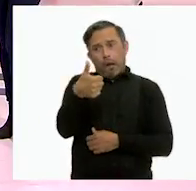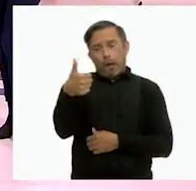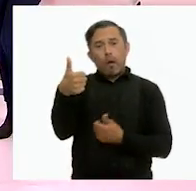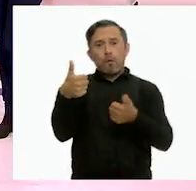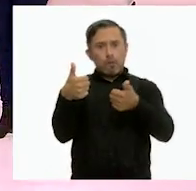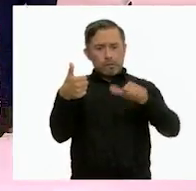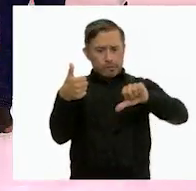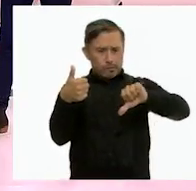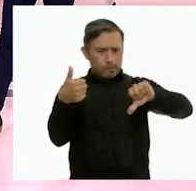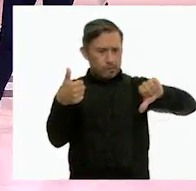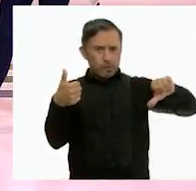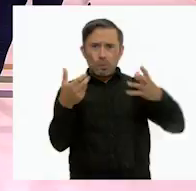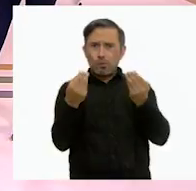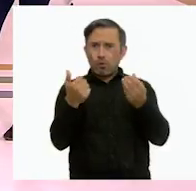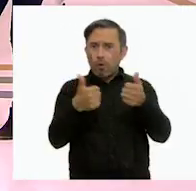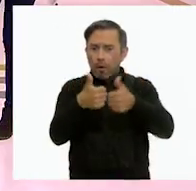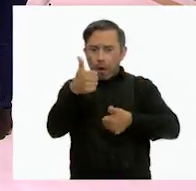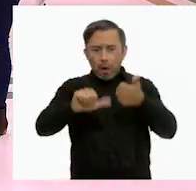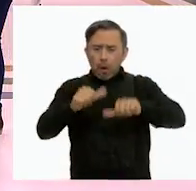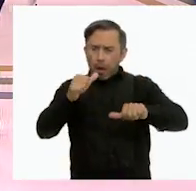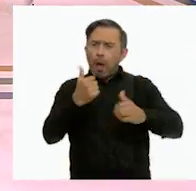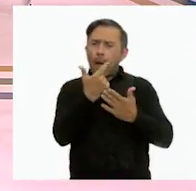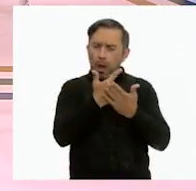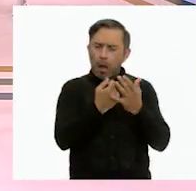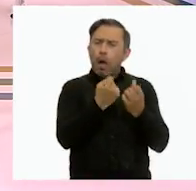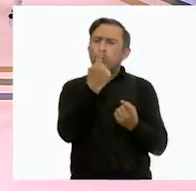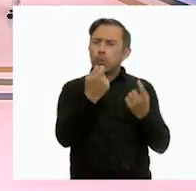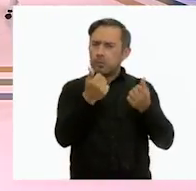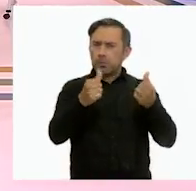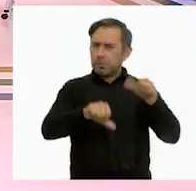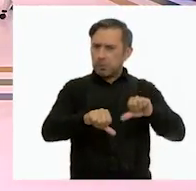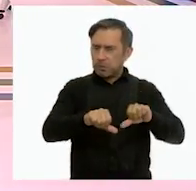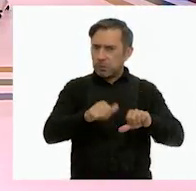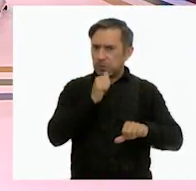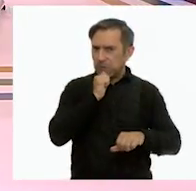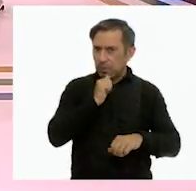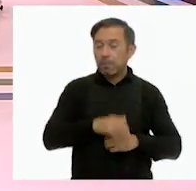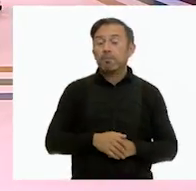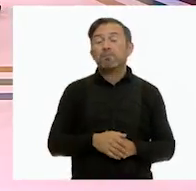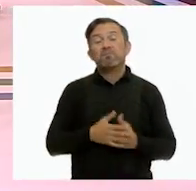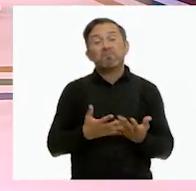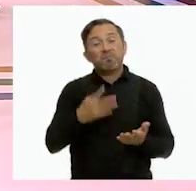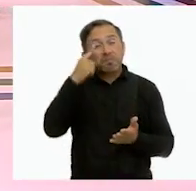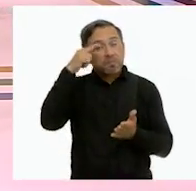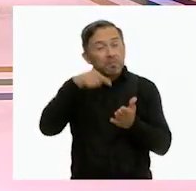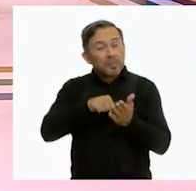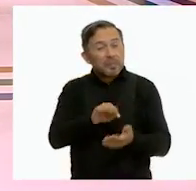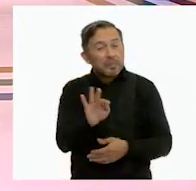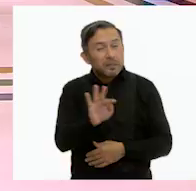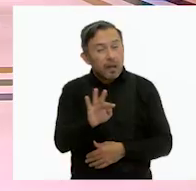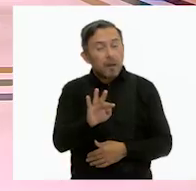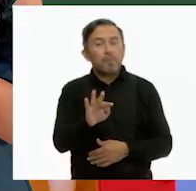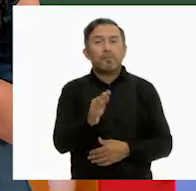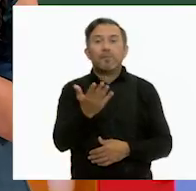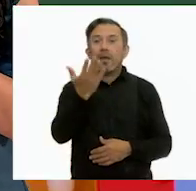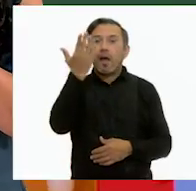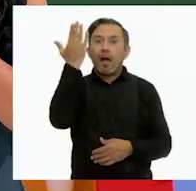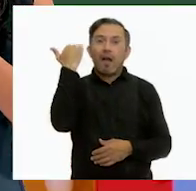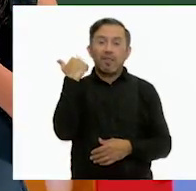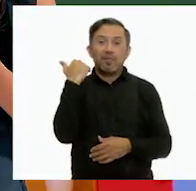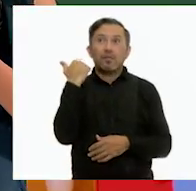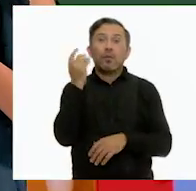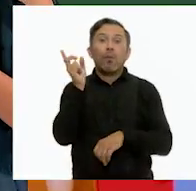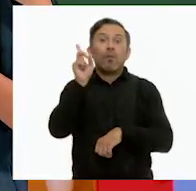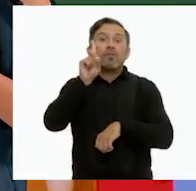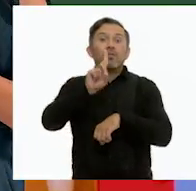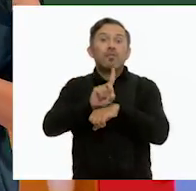abajo. Yo noté algunos pulgares abajo. Sí. Probablemente haya sido que O a lo mejor ese día que hicieron las reglas, los